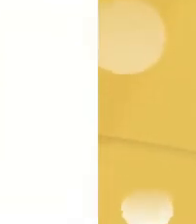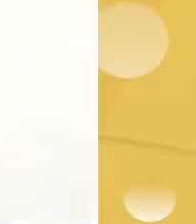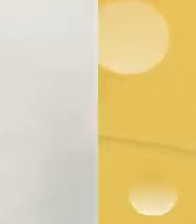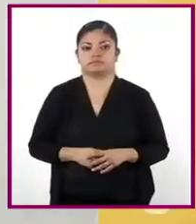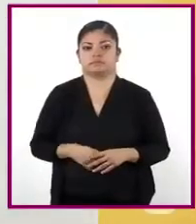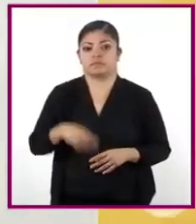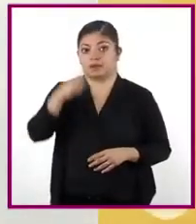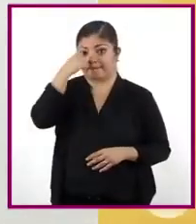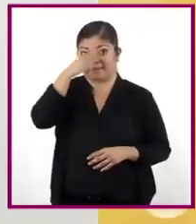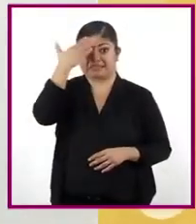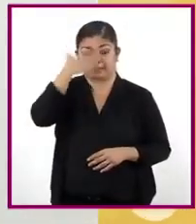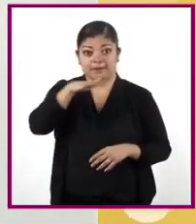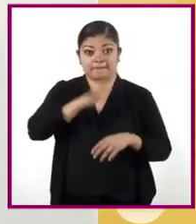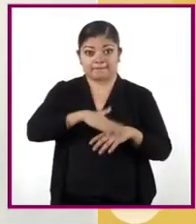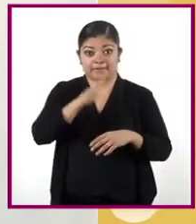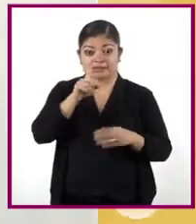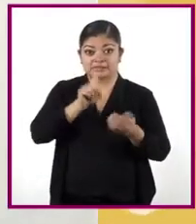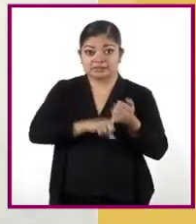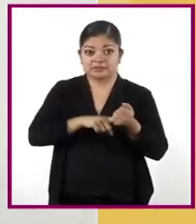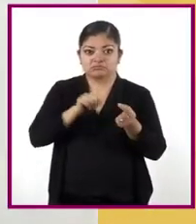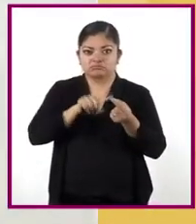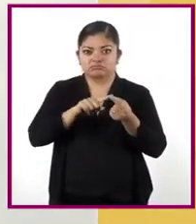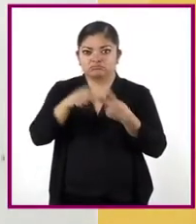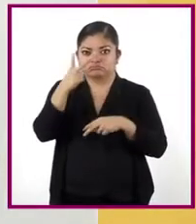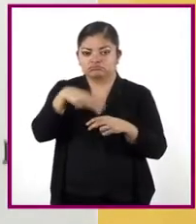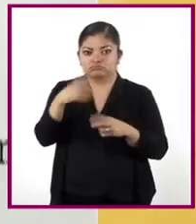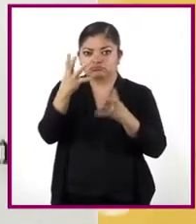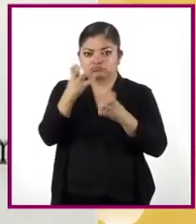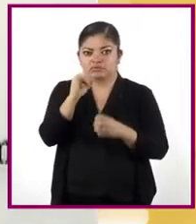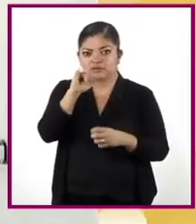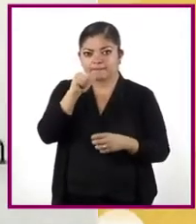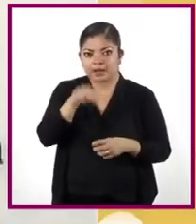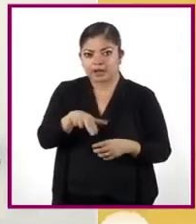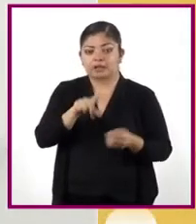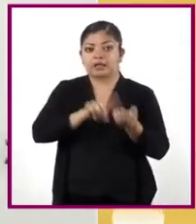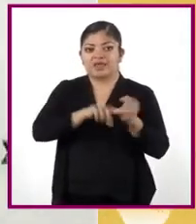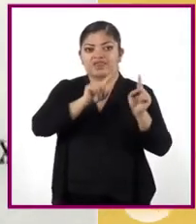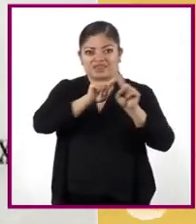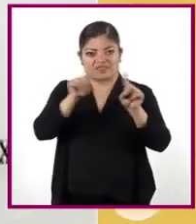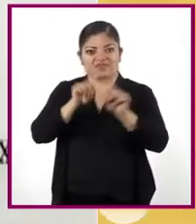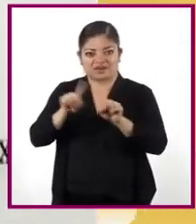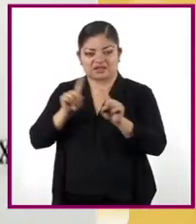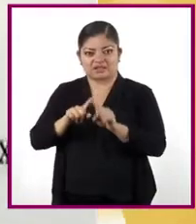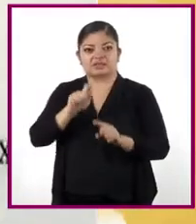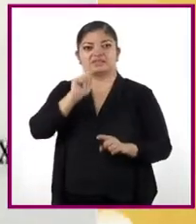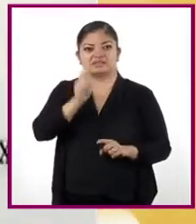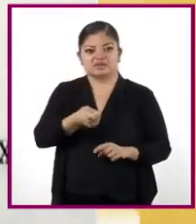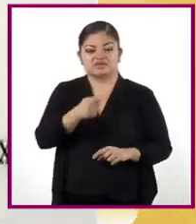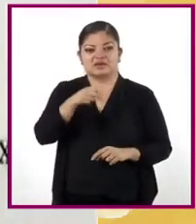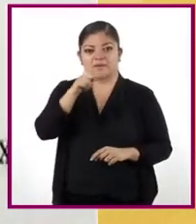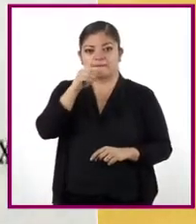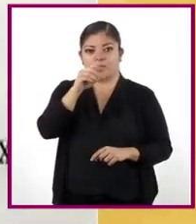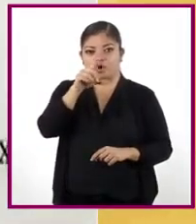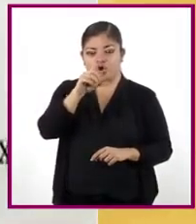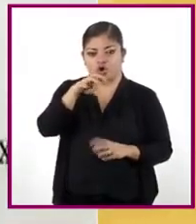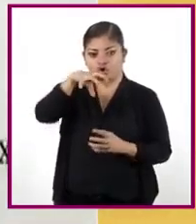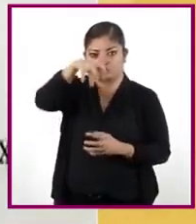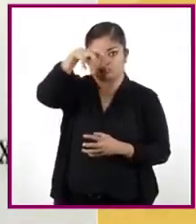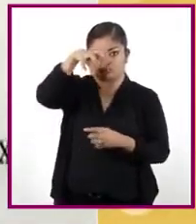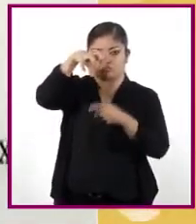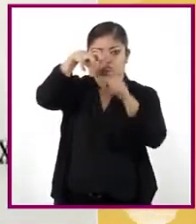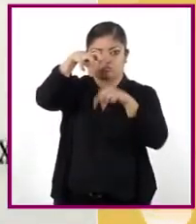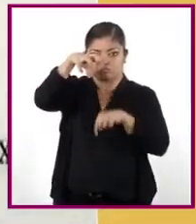Para saber más sobre los fenómenos de atracción de los imanes y las diferencias entre lo que significan los polos magnéticos y los